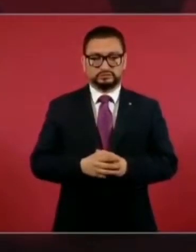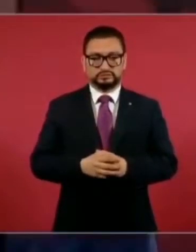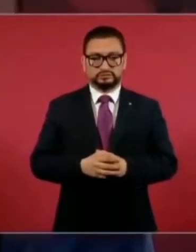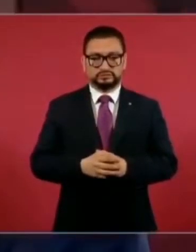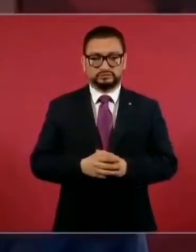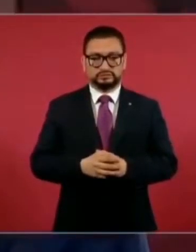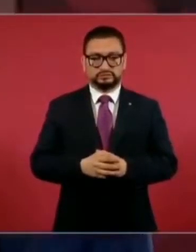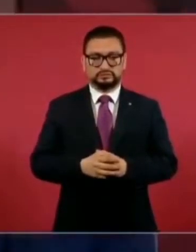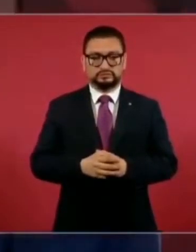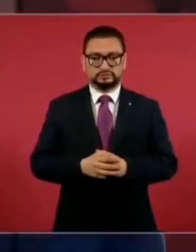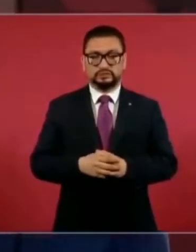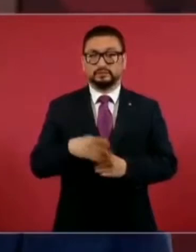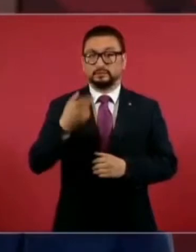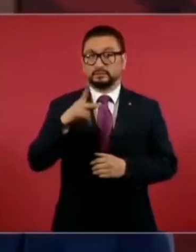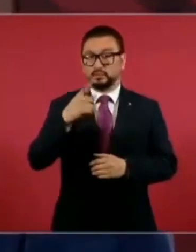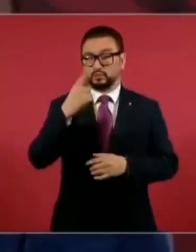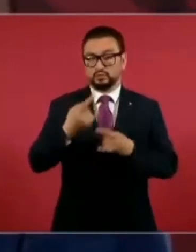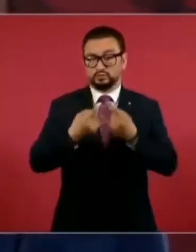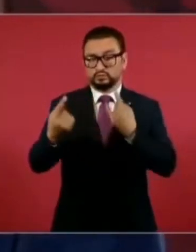aislado.